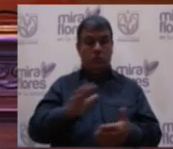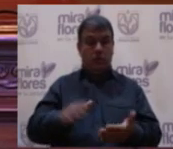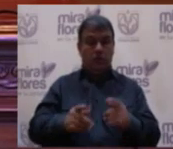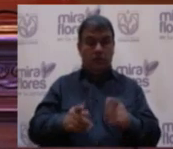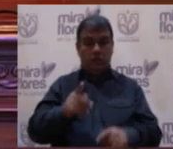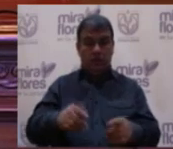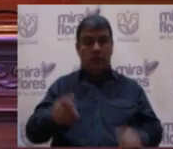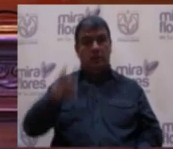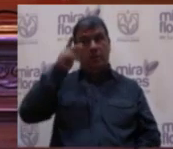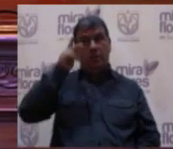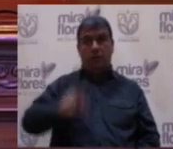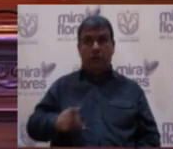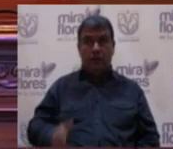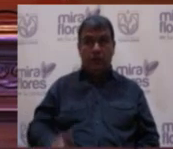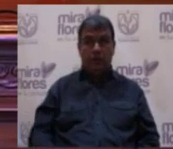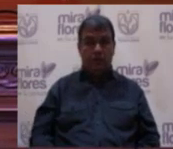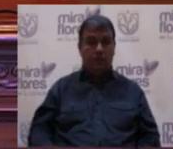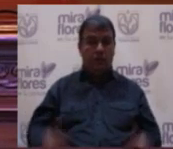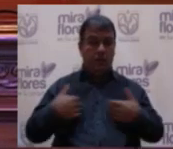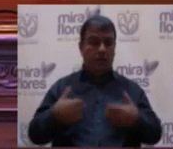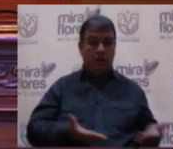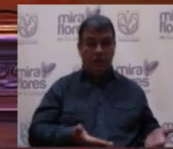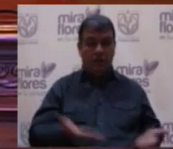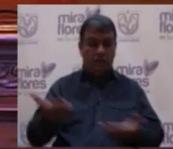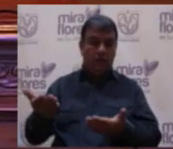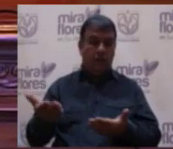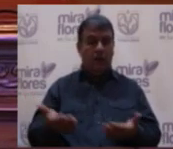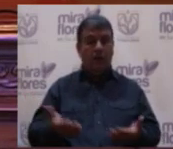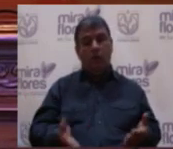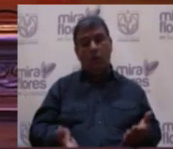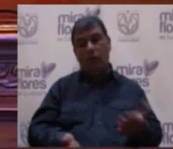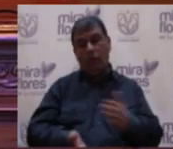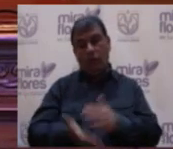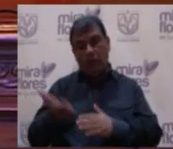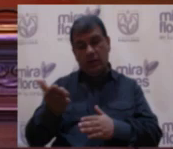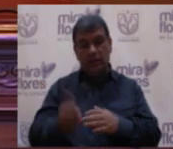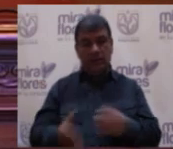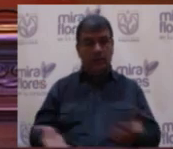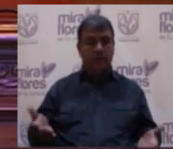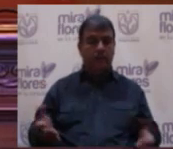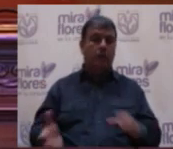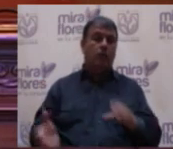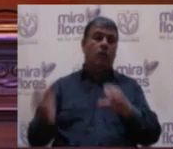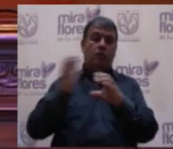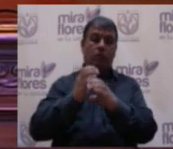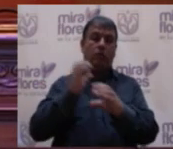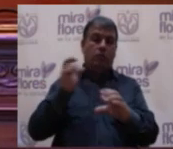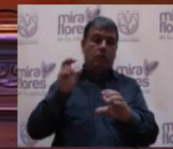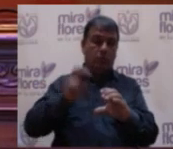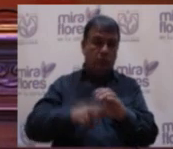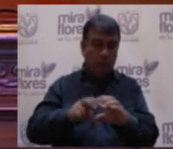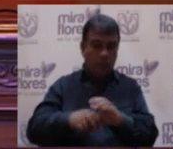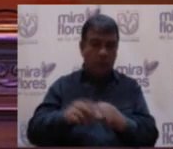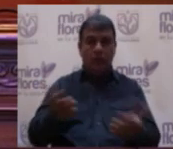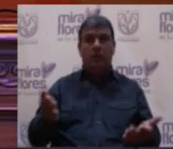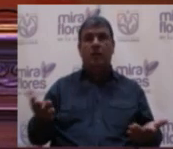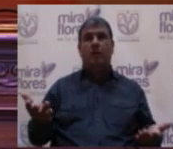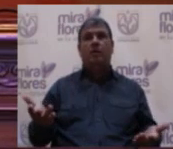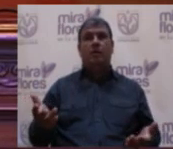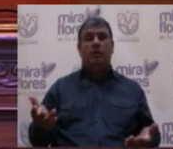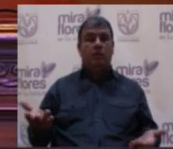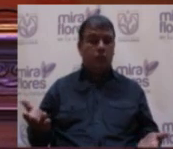tiene ese privilegio. Trasladarse o transportarse en nuestros vehículos de transporte